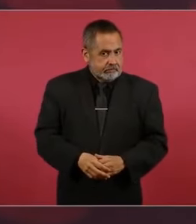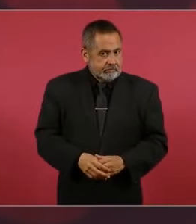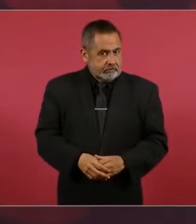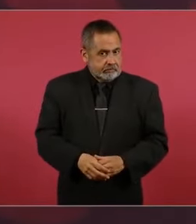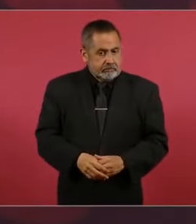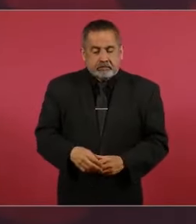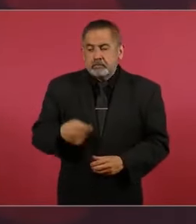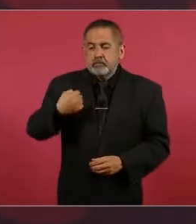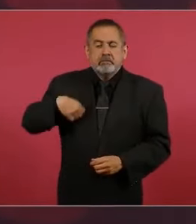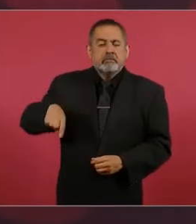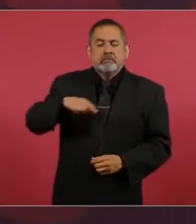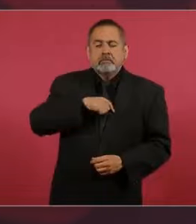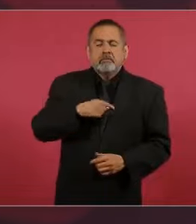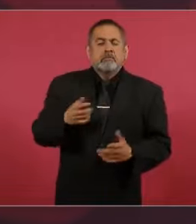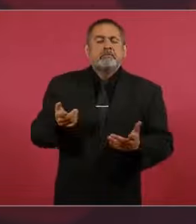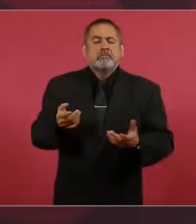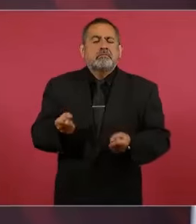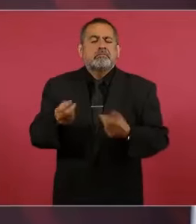Nosotros